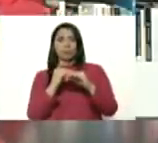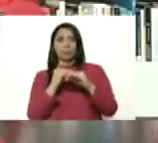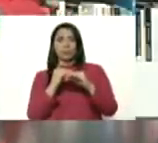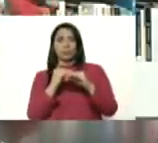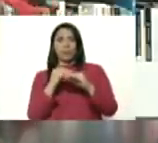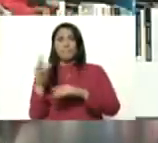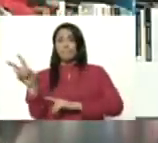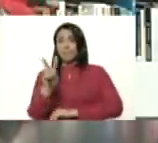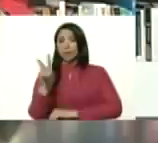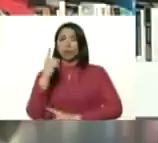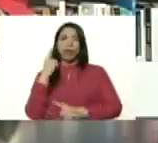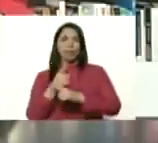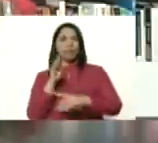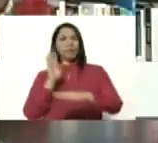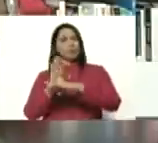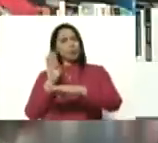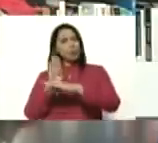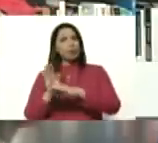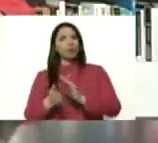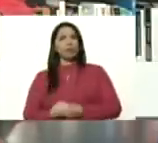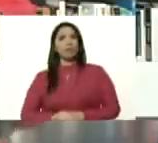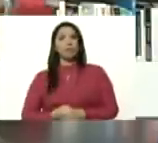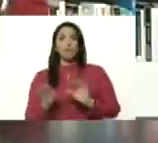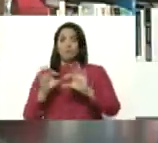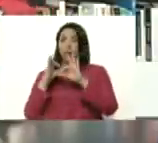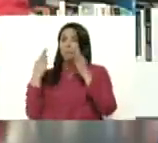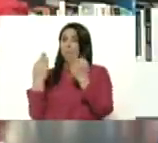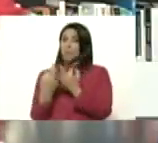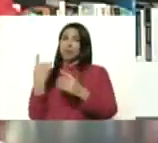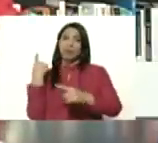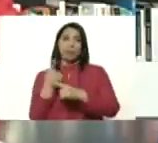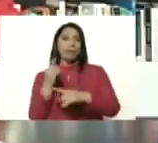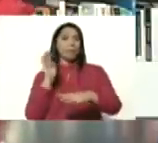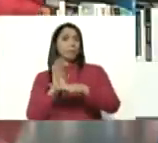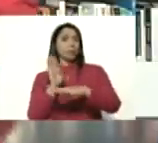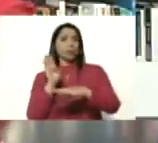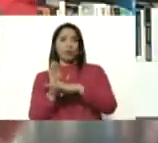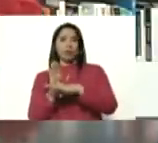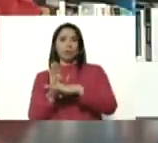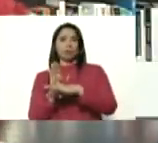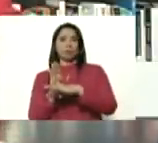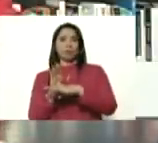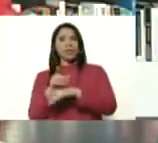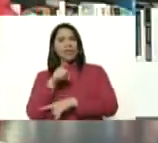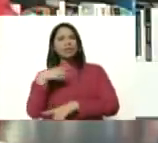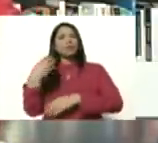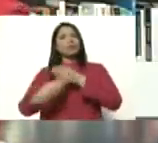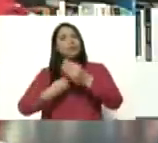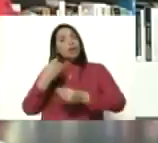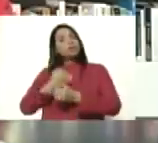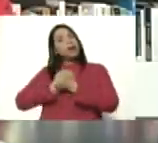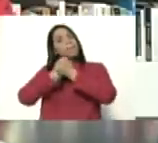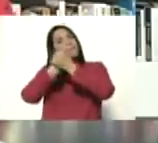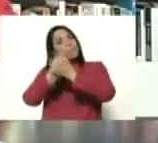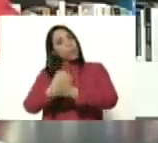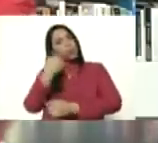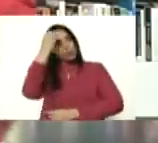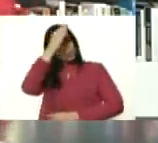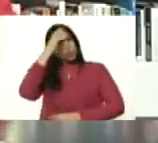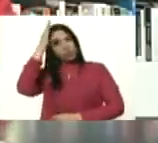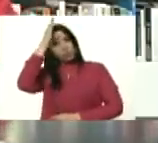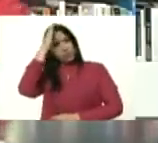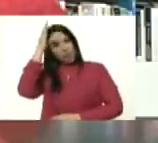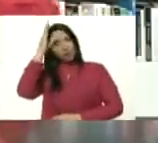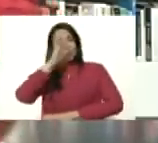que a Venezuela hay que protegerla, que la familia hay que protegerla. Y eso se hace con amor, con ciencia,